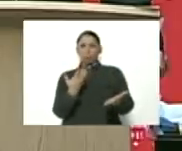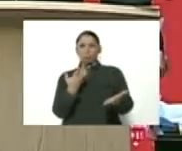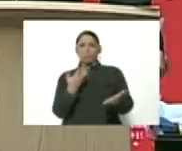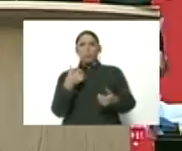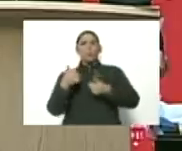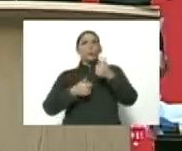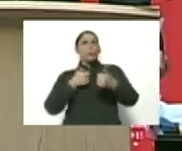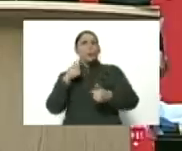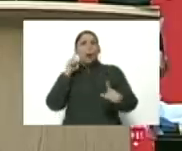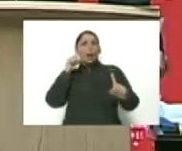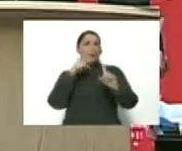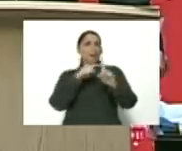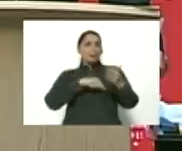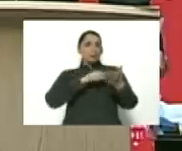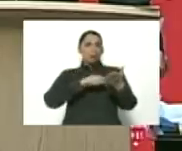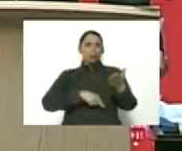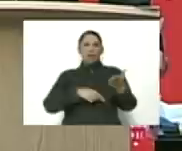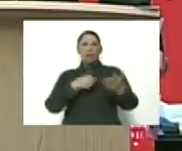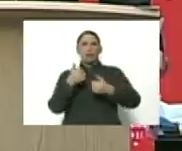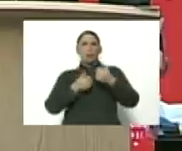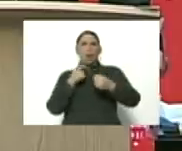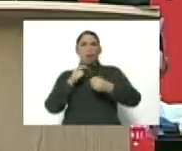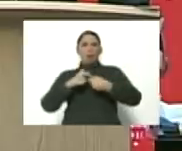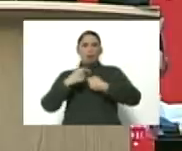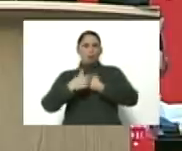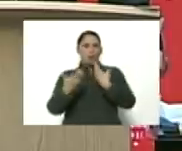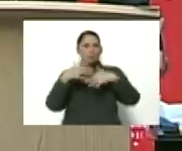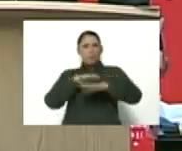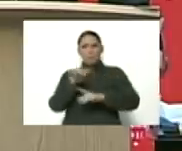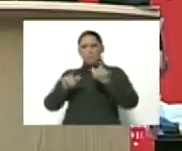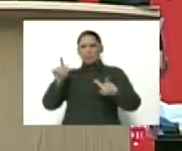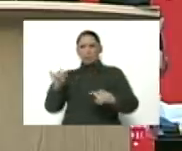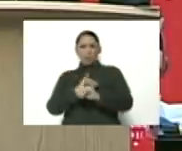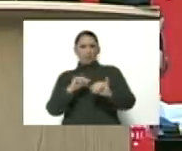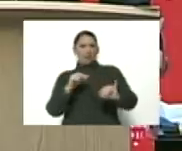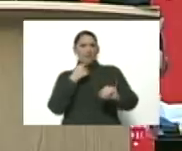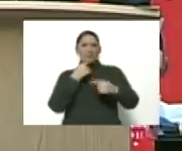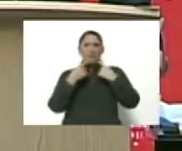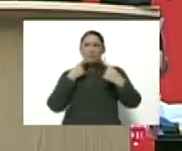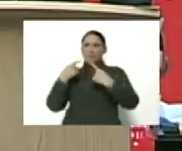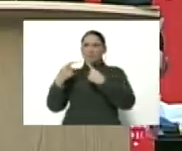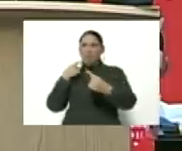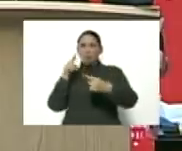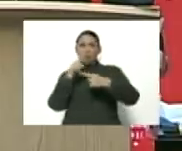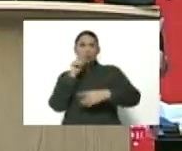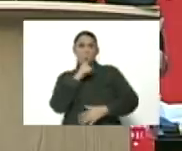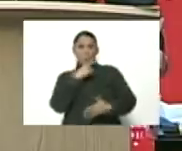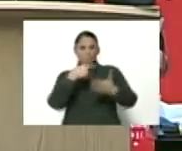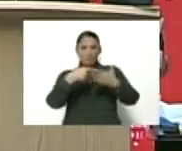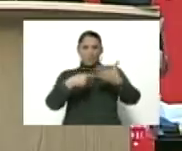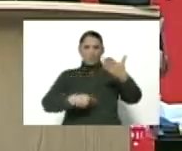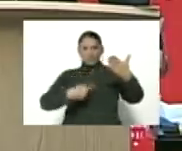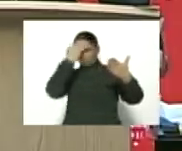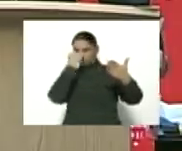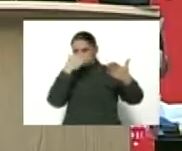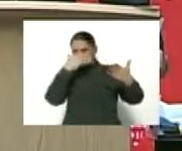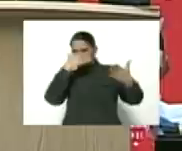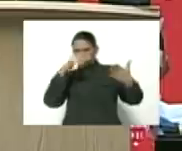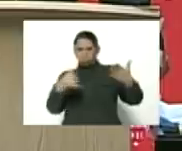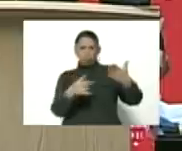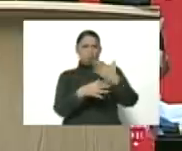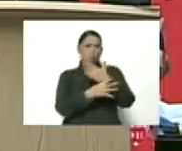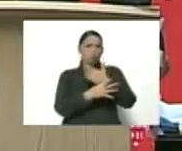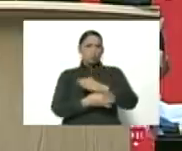era el alcance de ese contrato, del involucramiento de las personas señaladas, Vergara, JJ Rendón, Juan Guaidó, Jordan